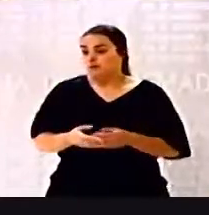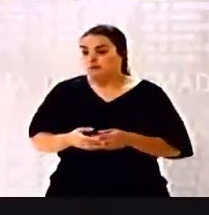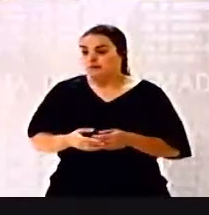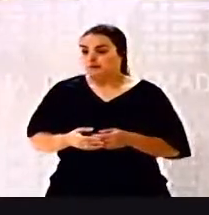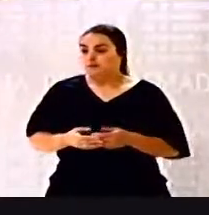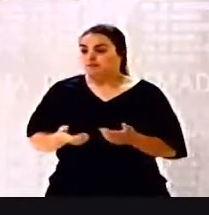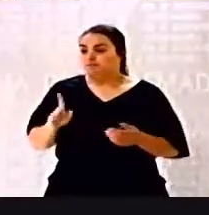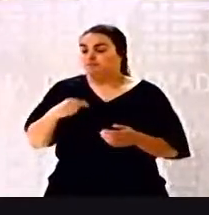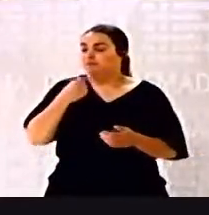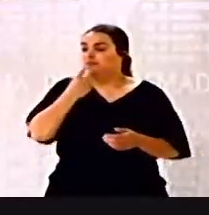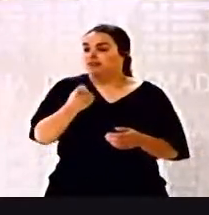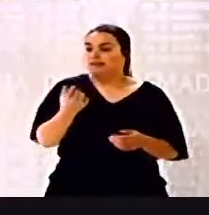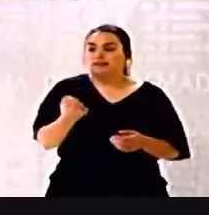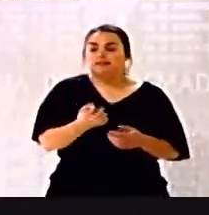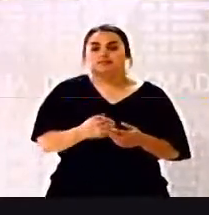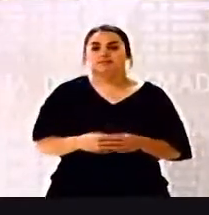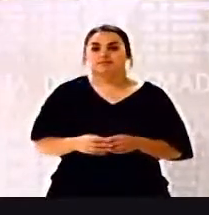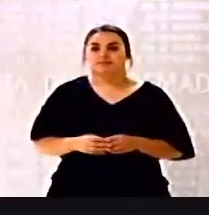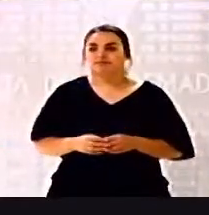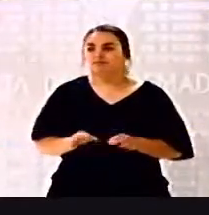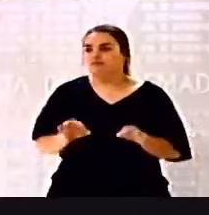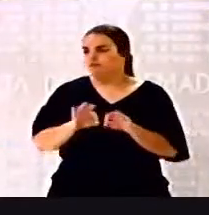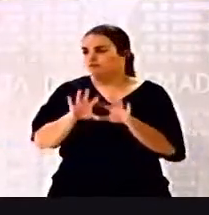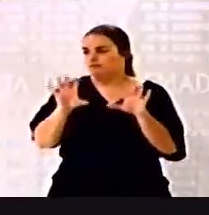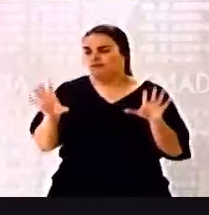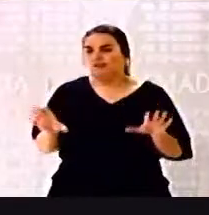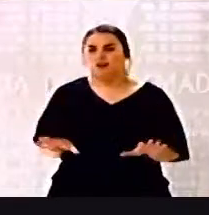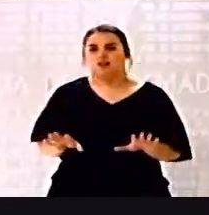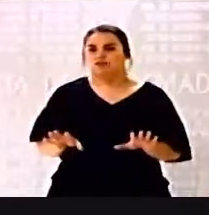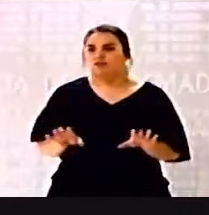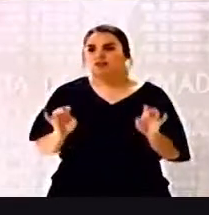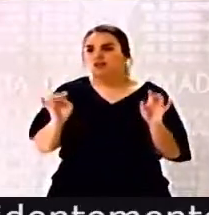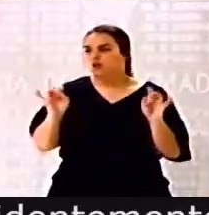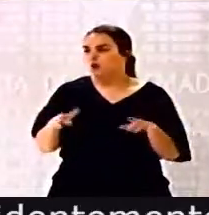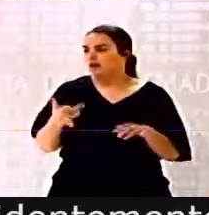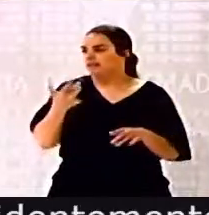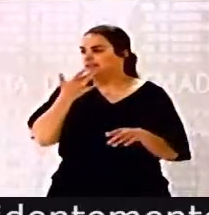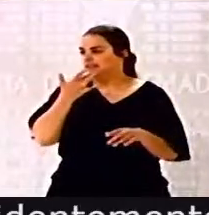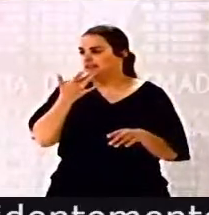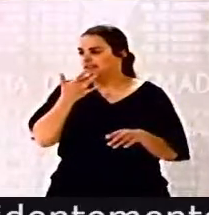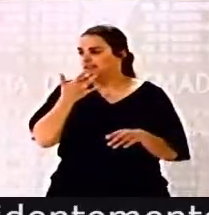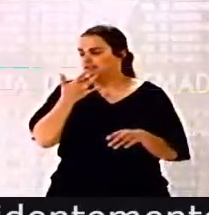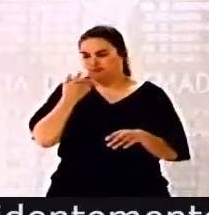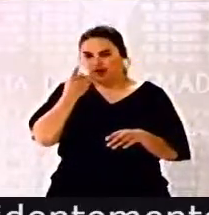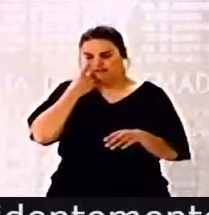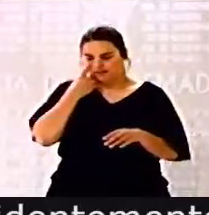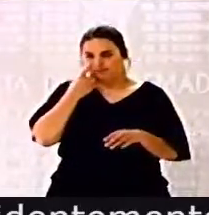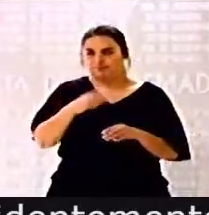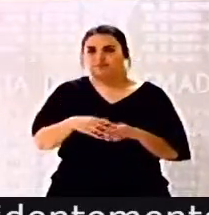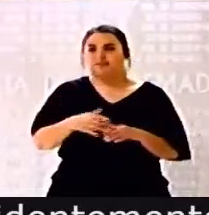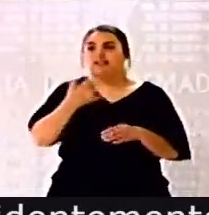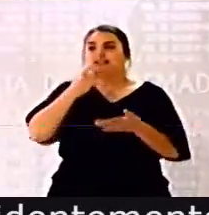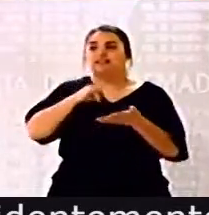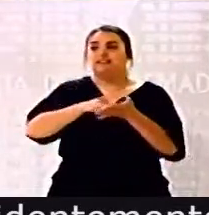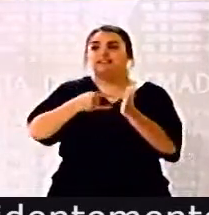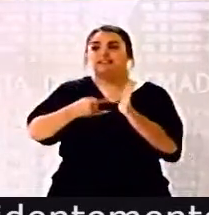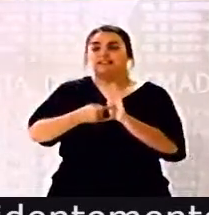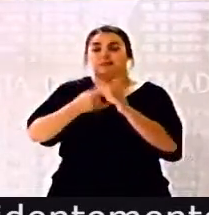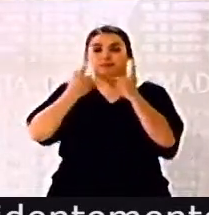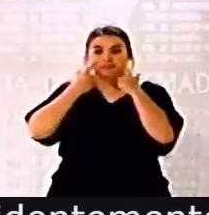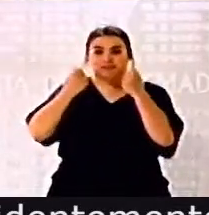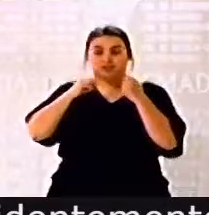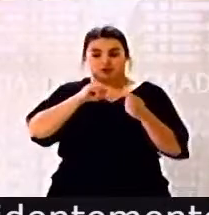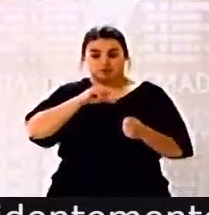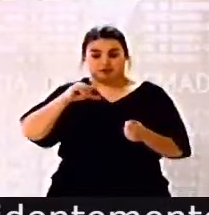y decirle que, evidentemente, igual que si han sido, vamos a ver, si el sistema sanitario privado